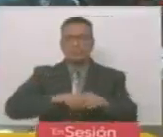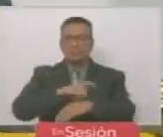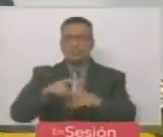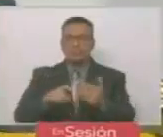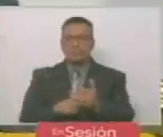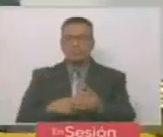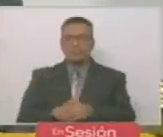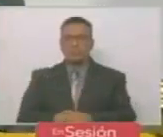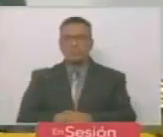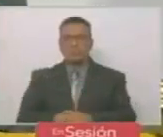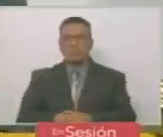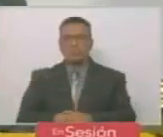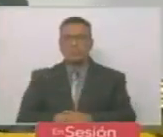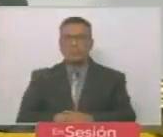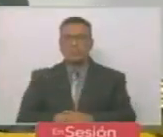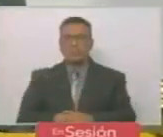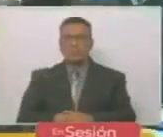unanimidad.